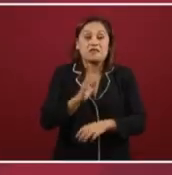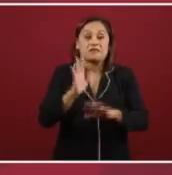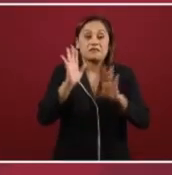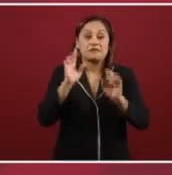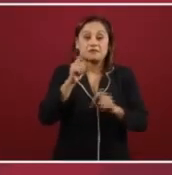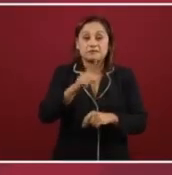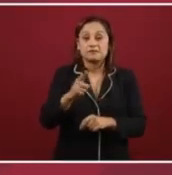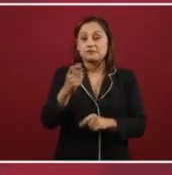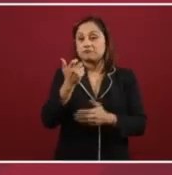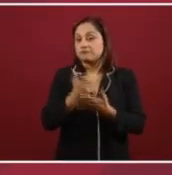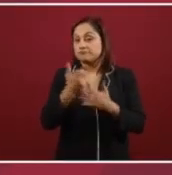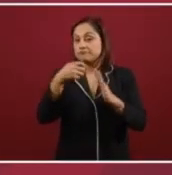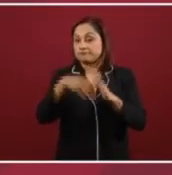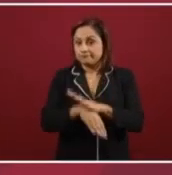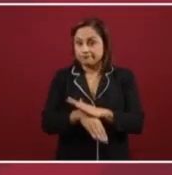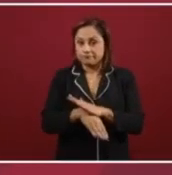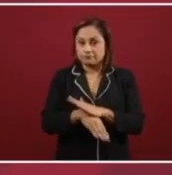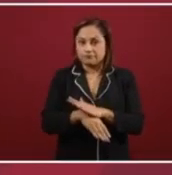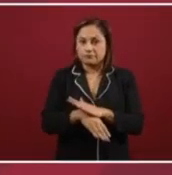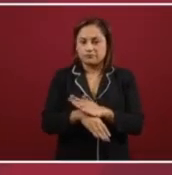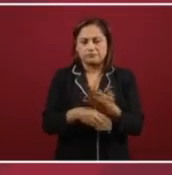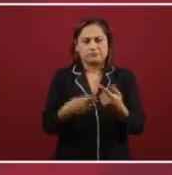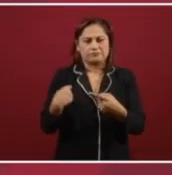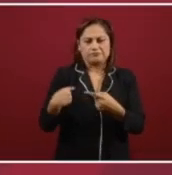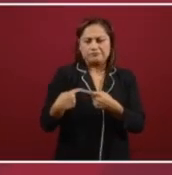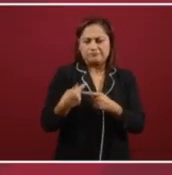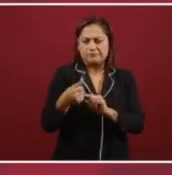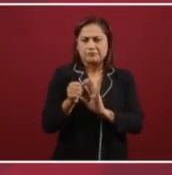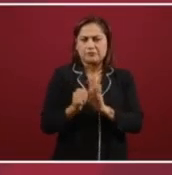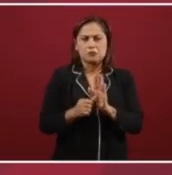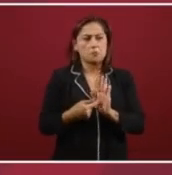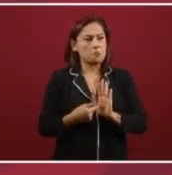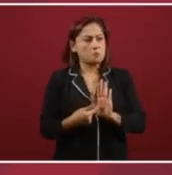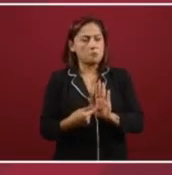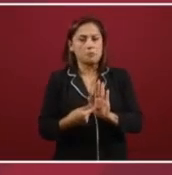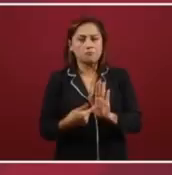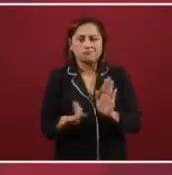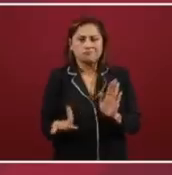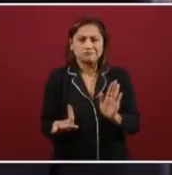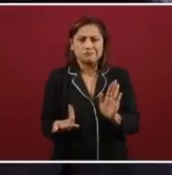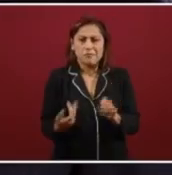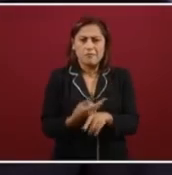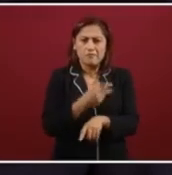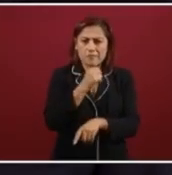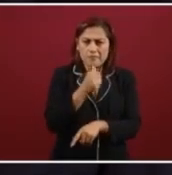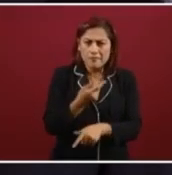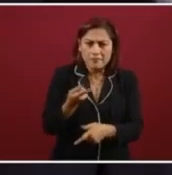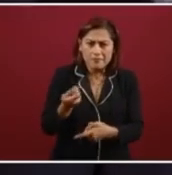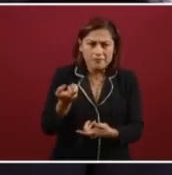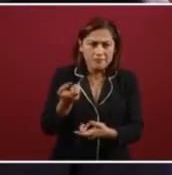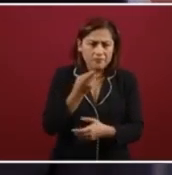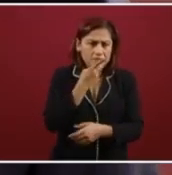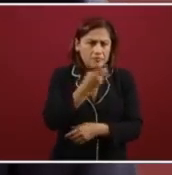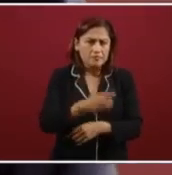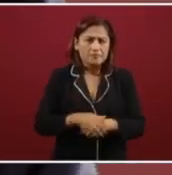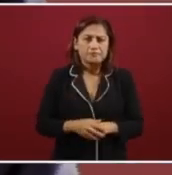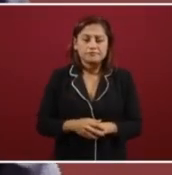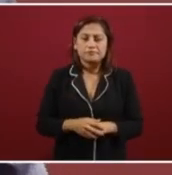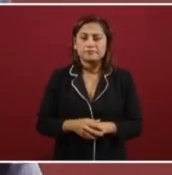así. Desde luego, ahora viene el que podamos